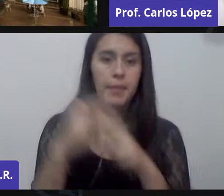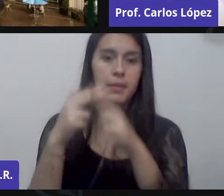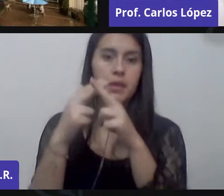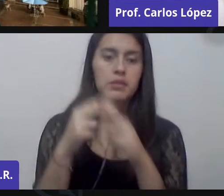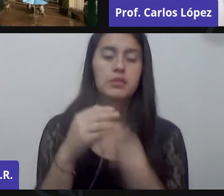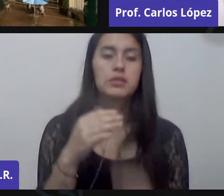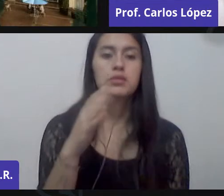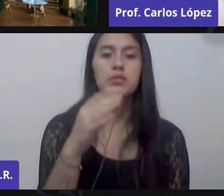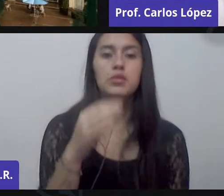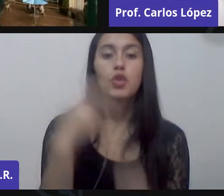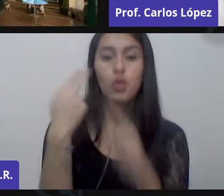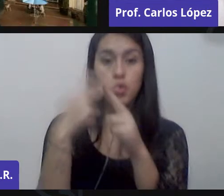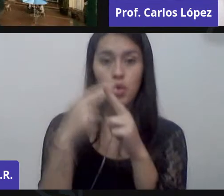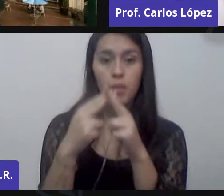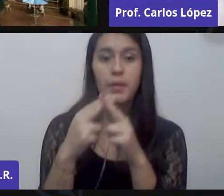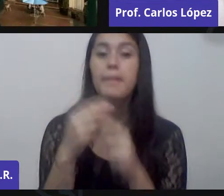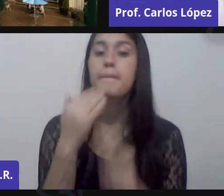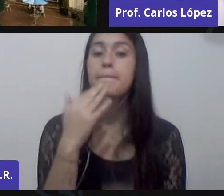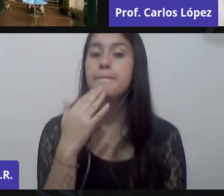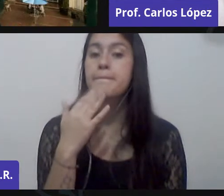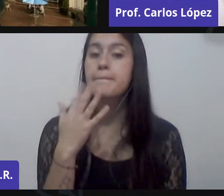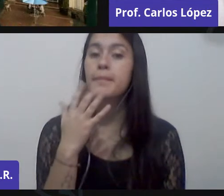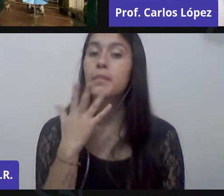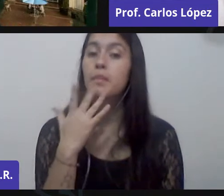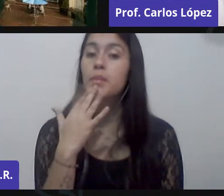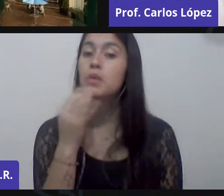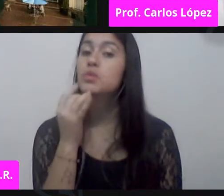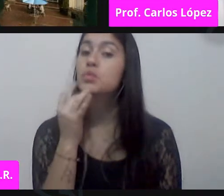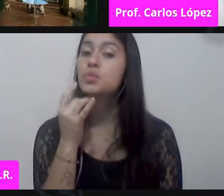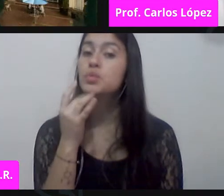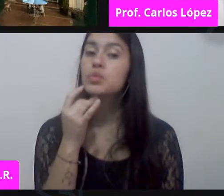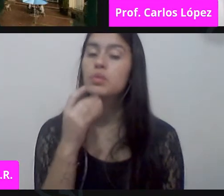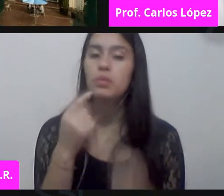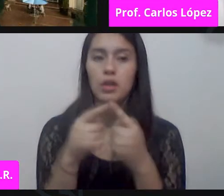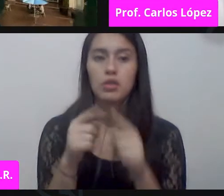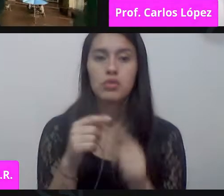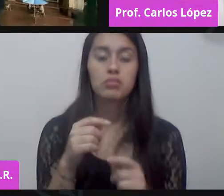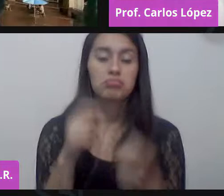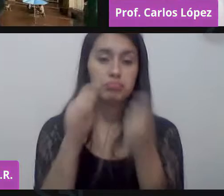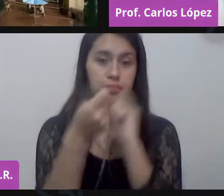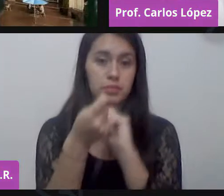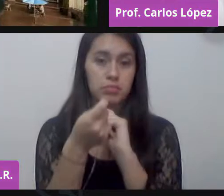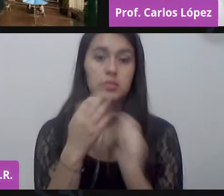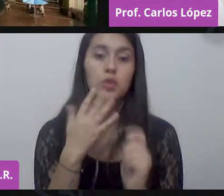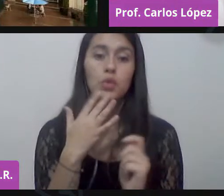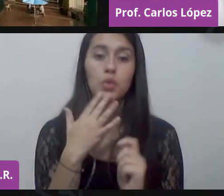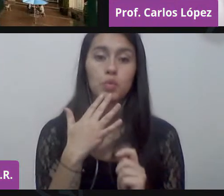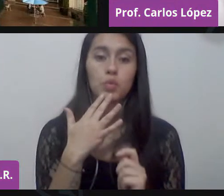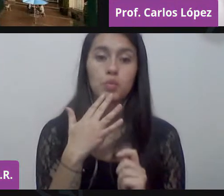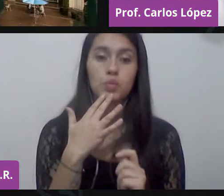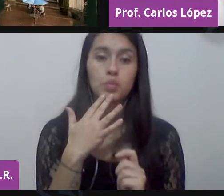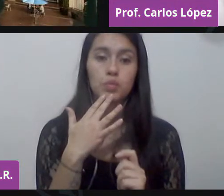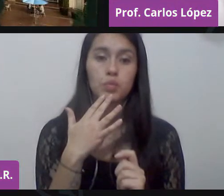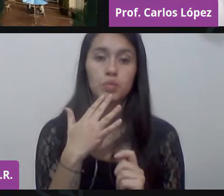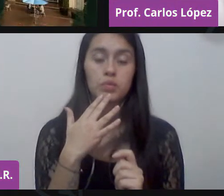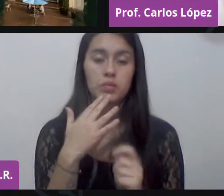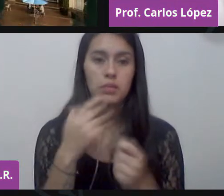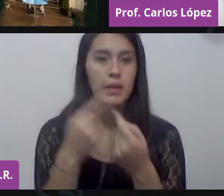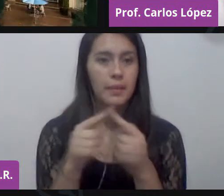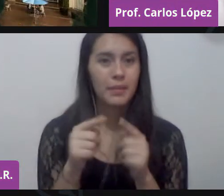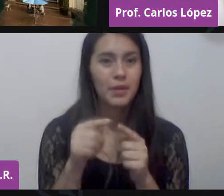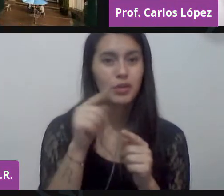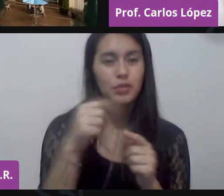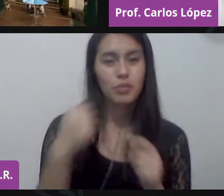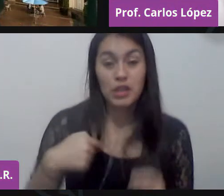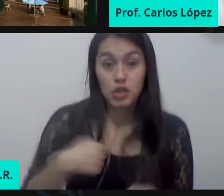morado, nuestras etiquetas. Pero pues si yo quisiera, lo puedo cambiar de color fácilmente. Pero eso es porque